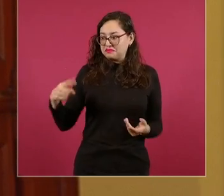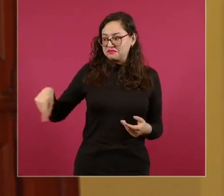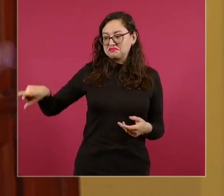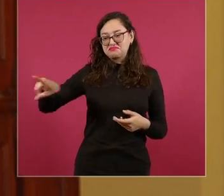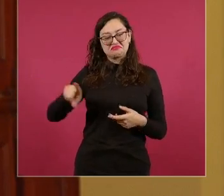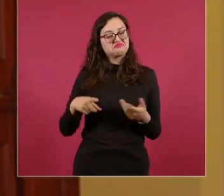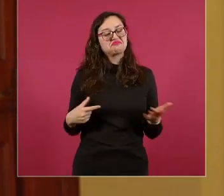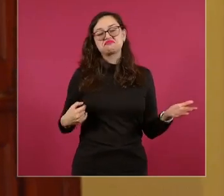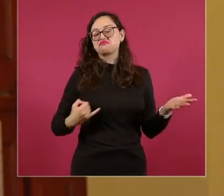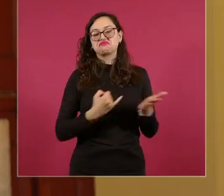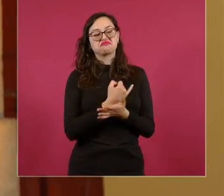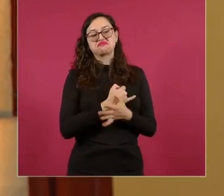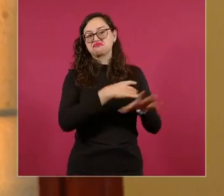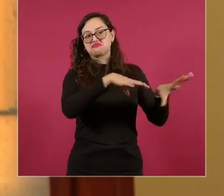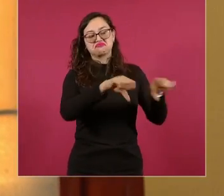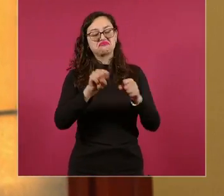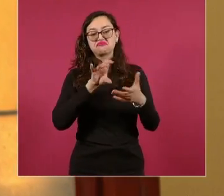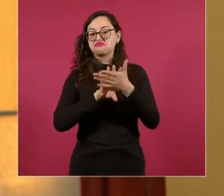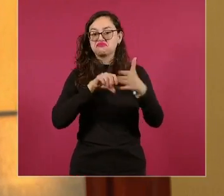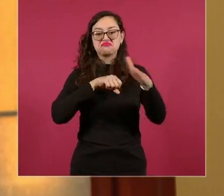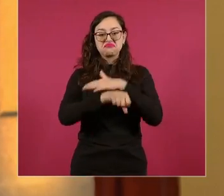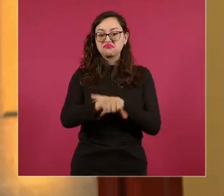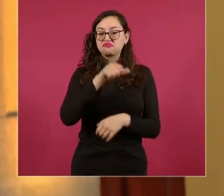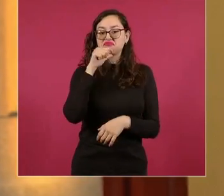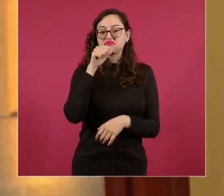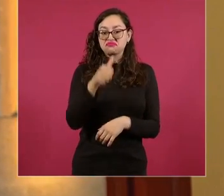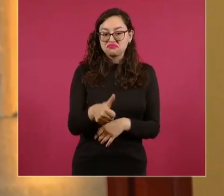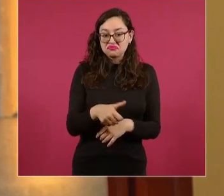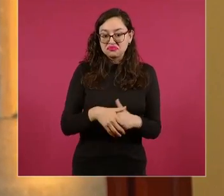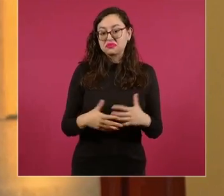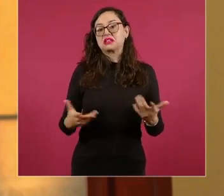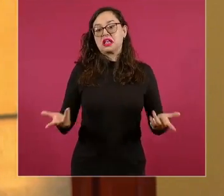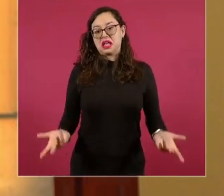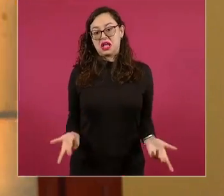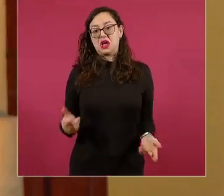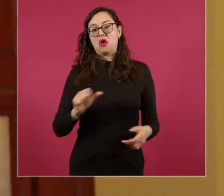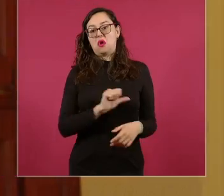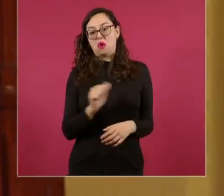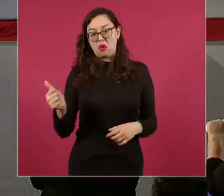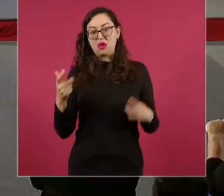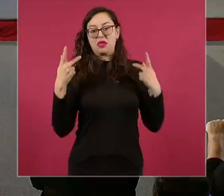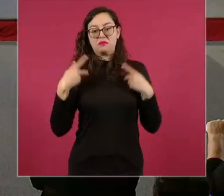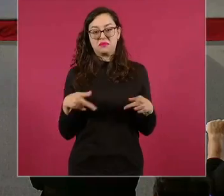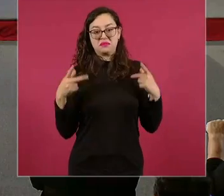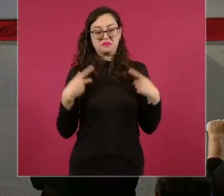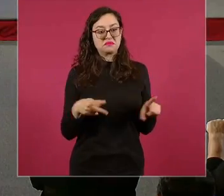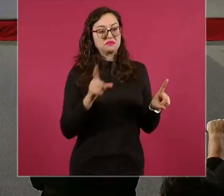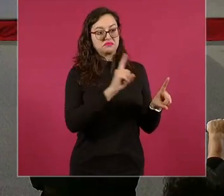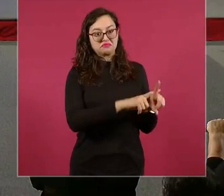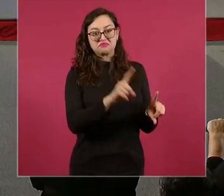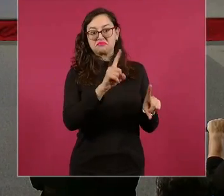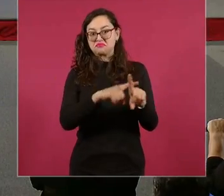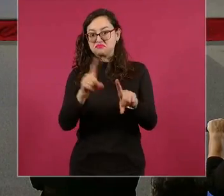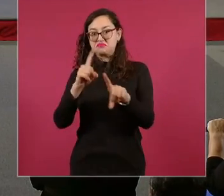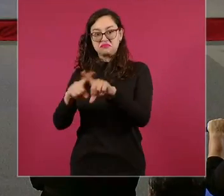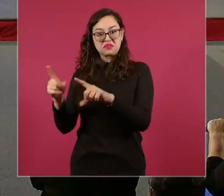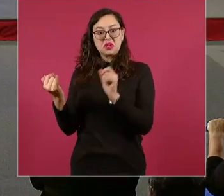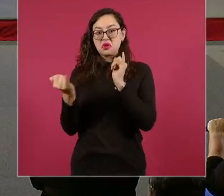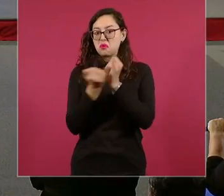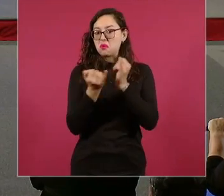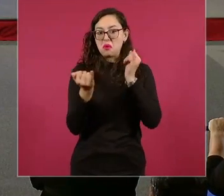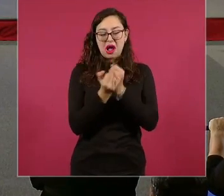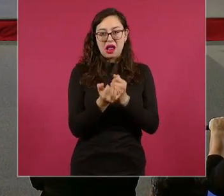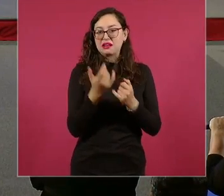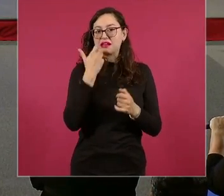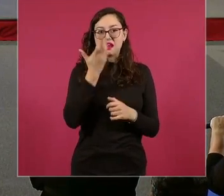magistrados. Adelante, por favor. Y pues otras personas a las que se les han negado órdenes de